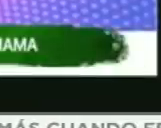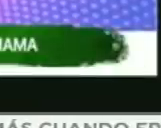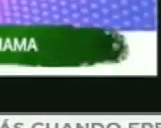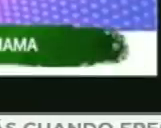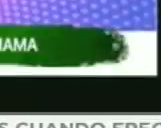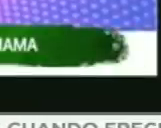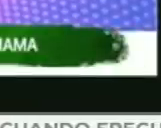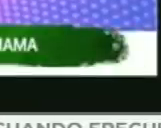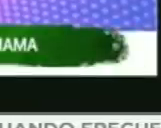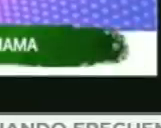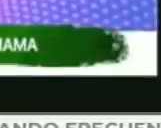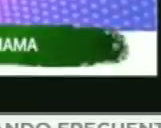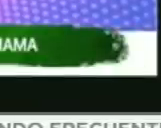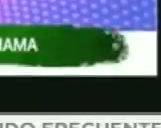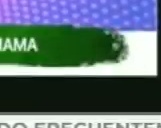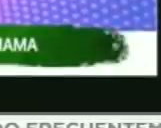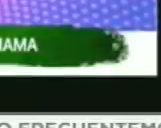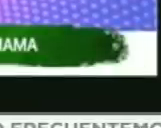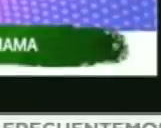Mis saludos